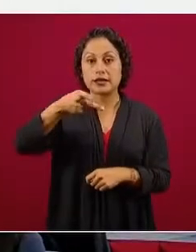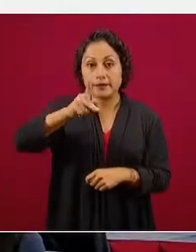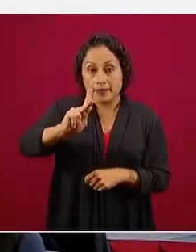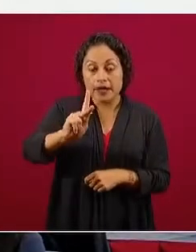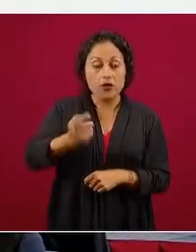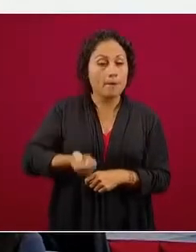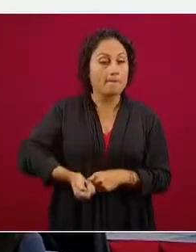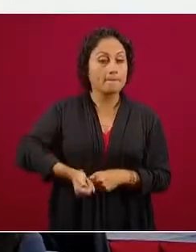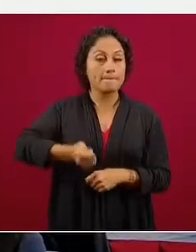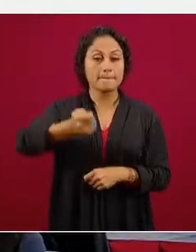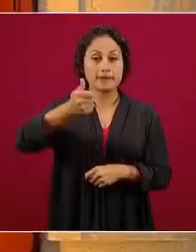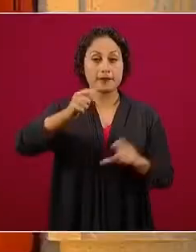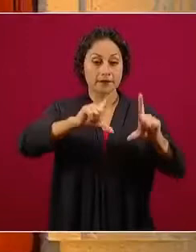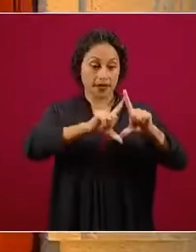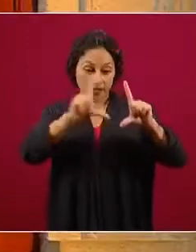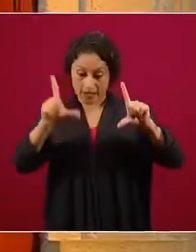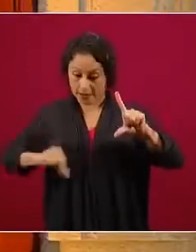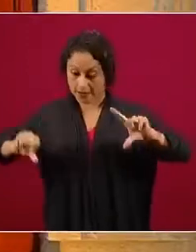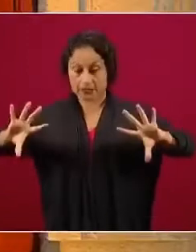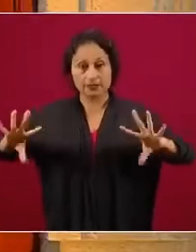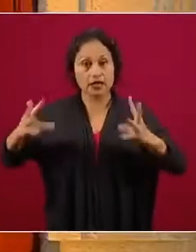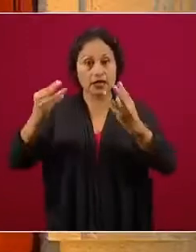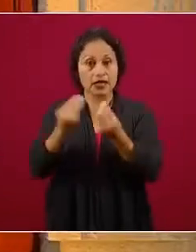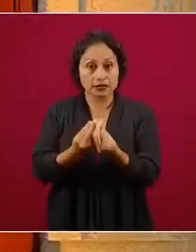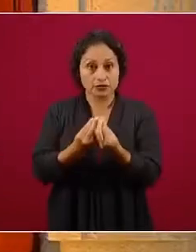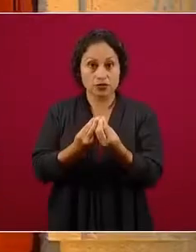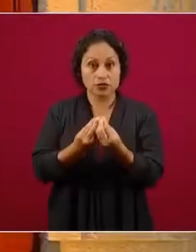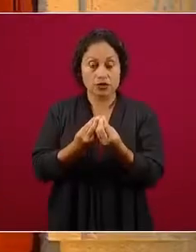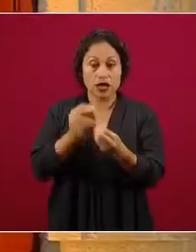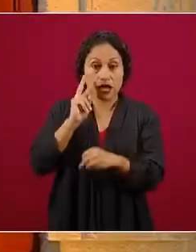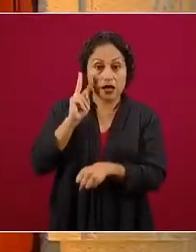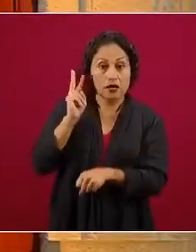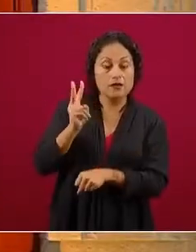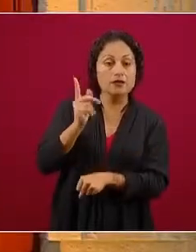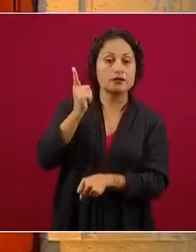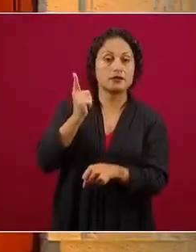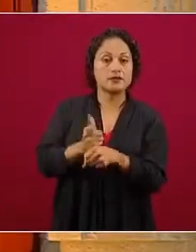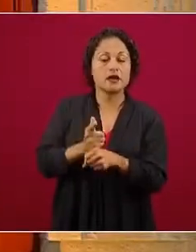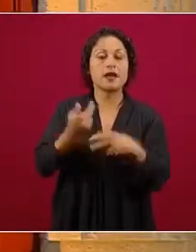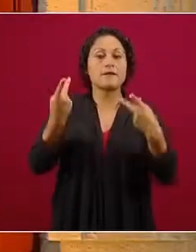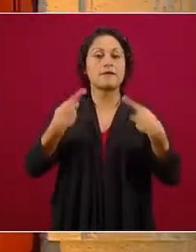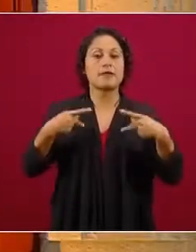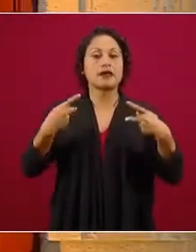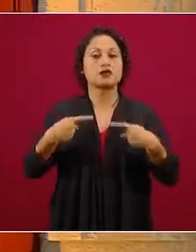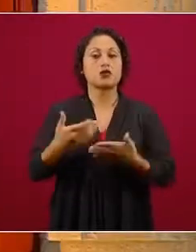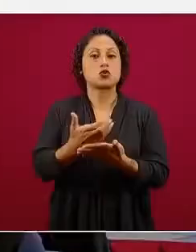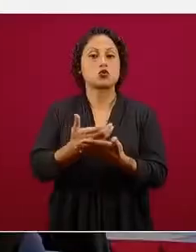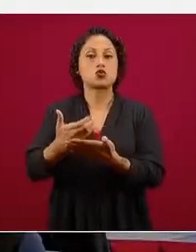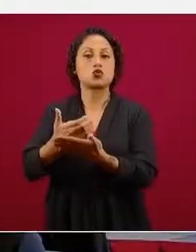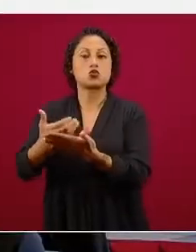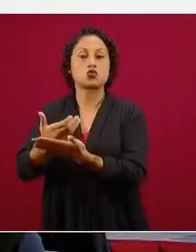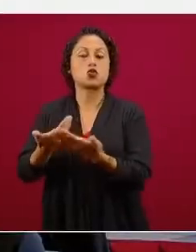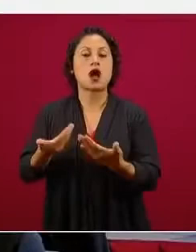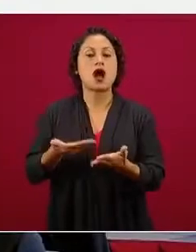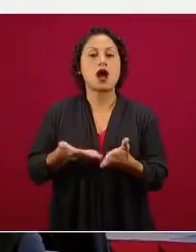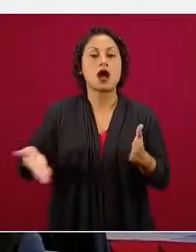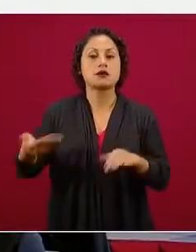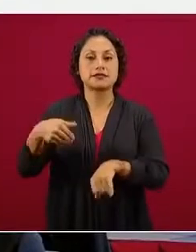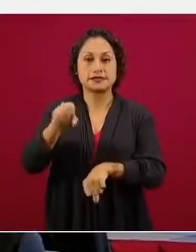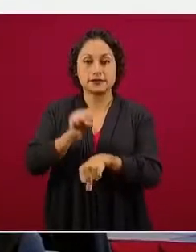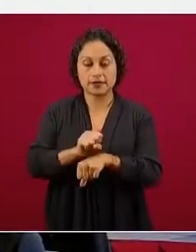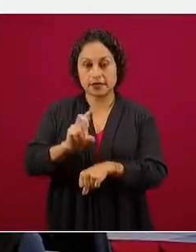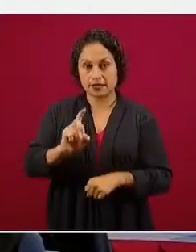escenario nacional la curva de casos recuperados, es decir, las personas que para la semana 32 se